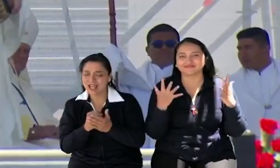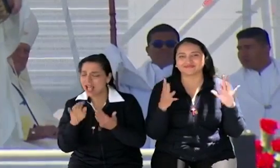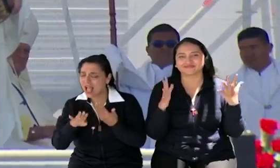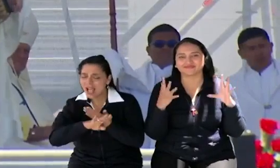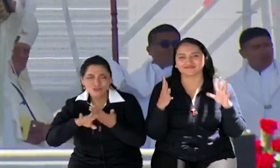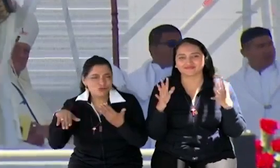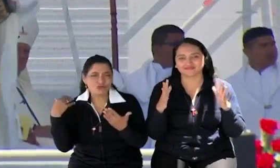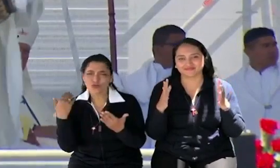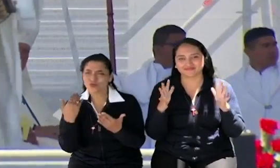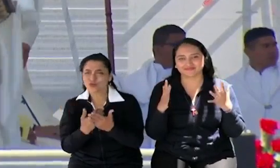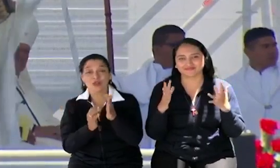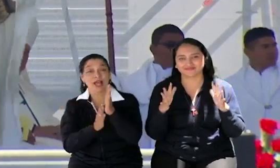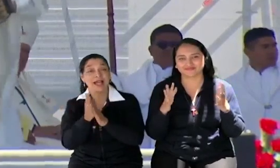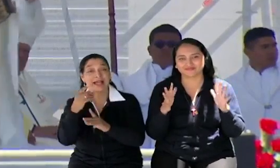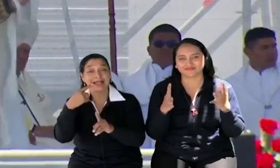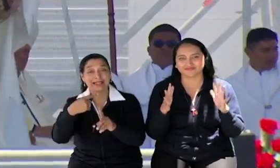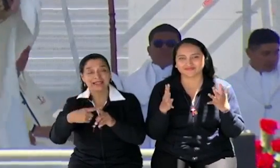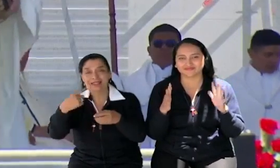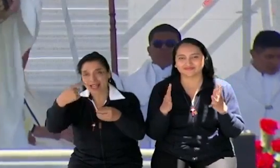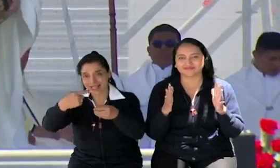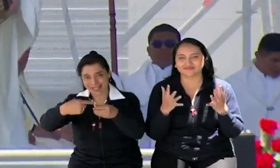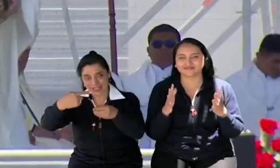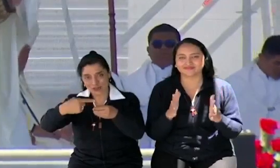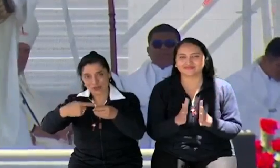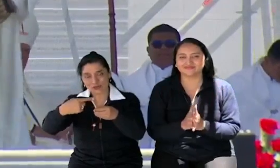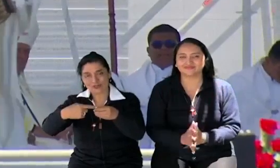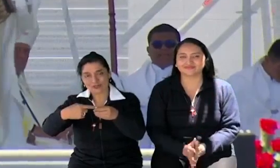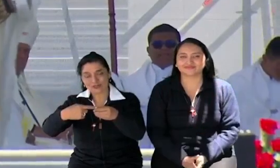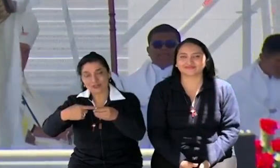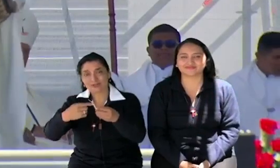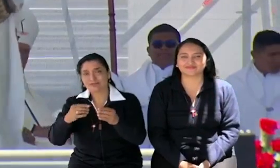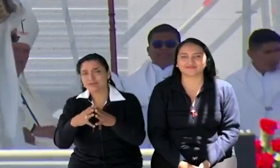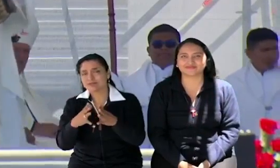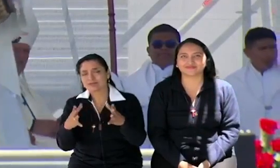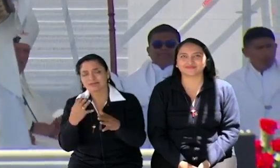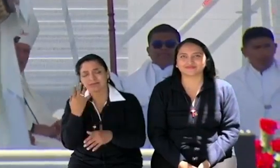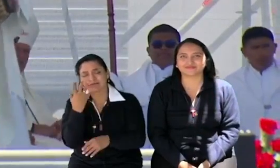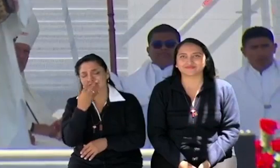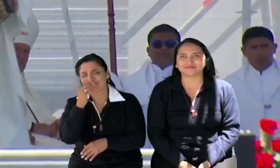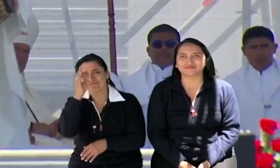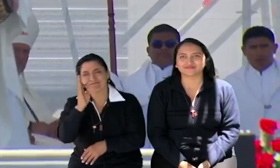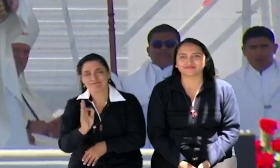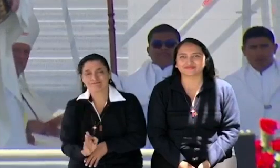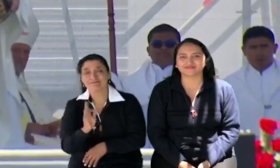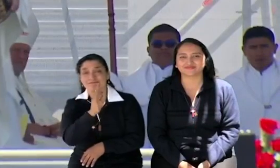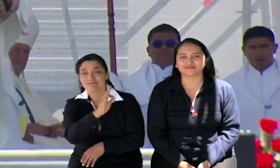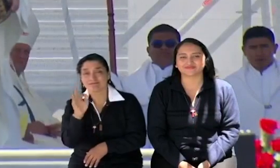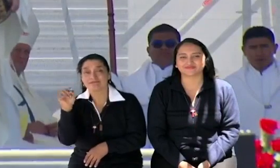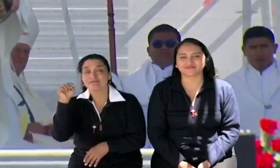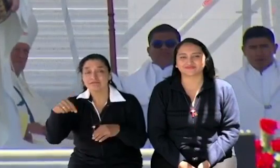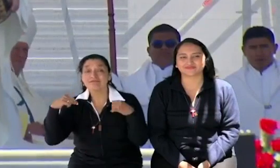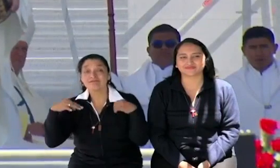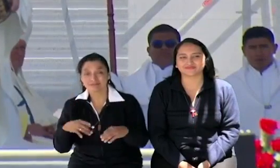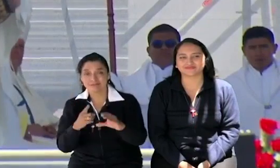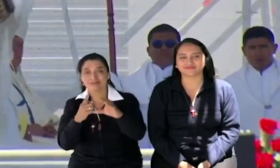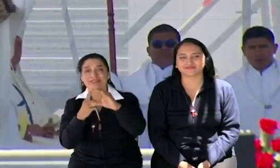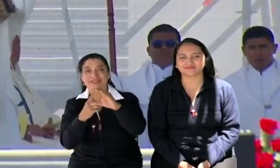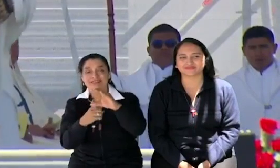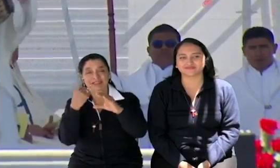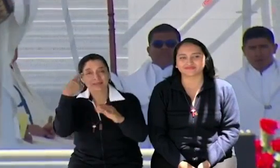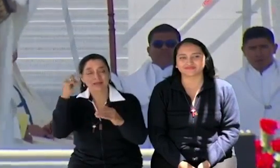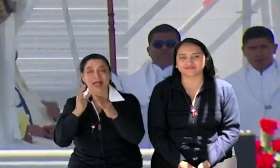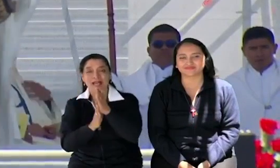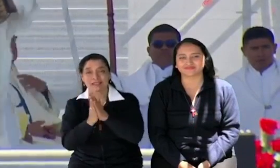a todos, a la Iglesia de Quito. Ha sido una bendición este congreso para